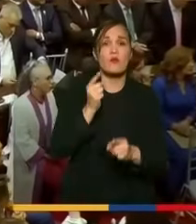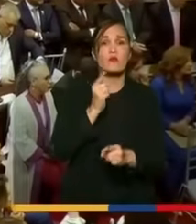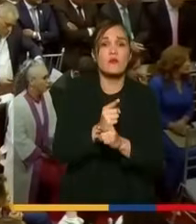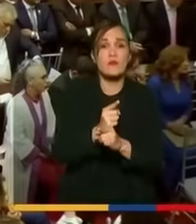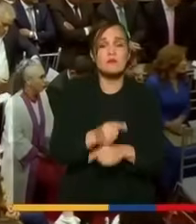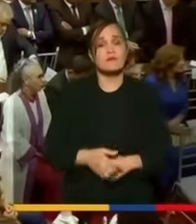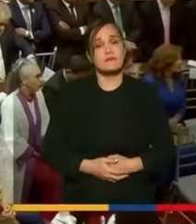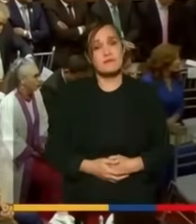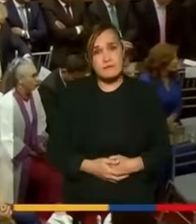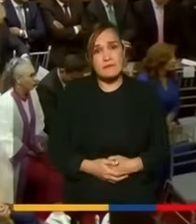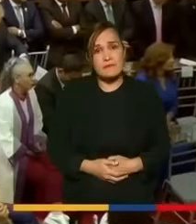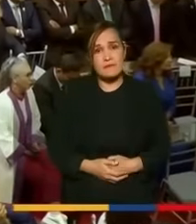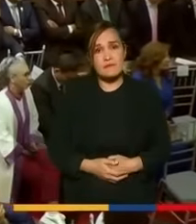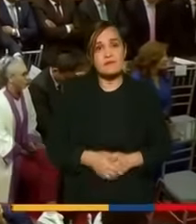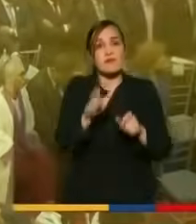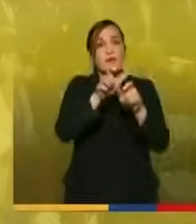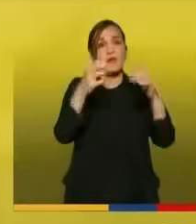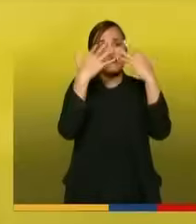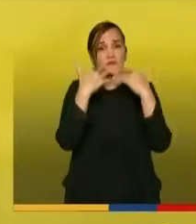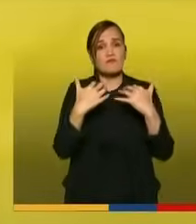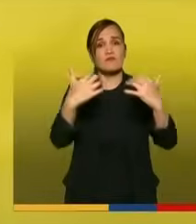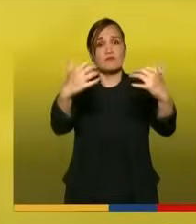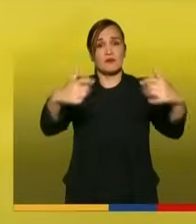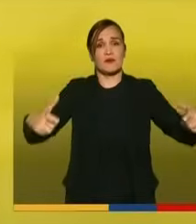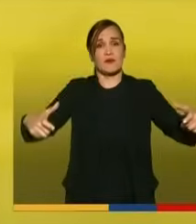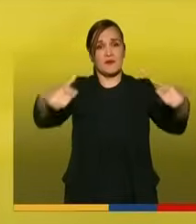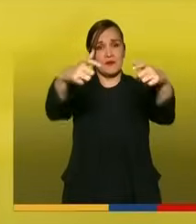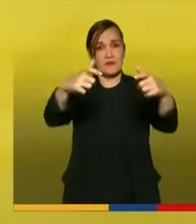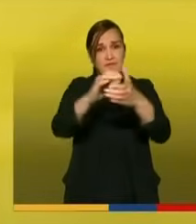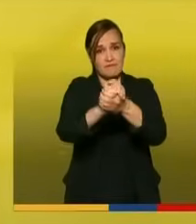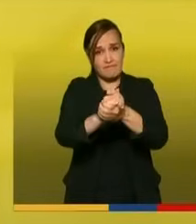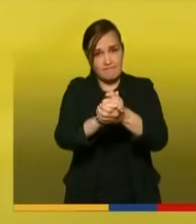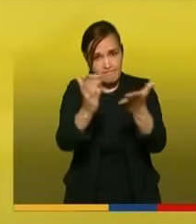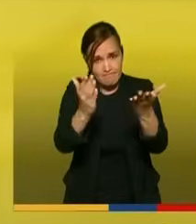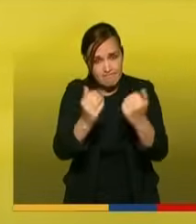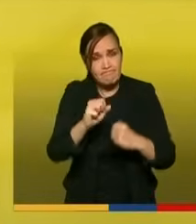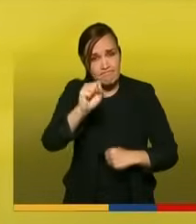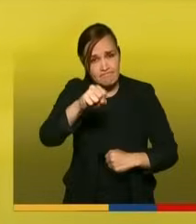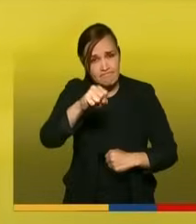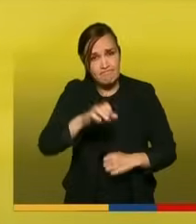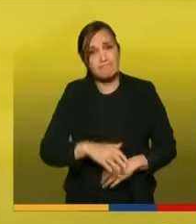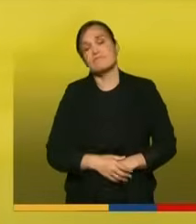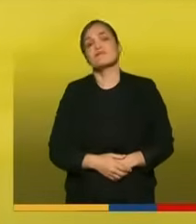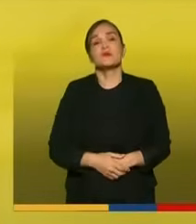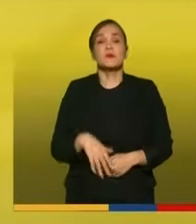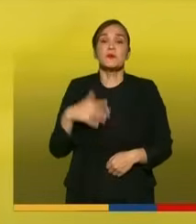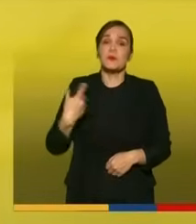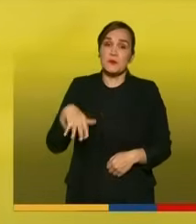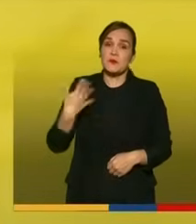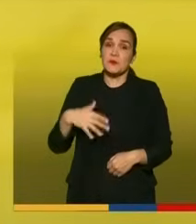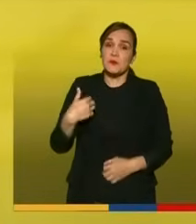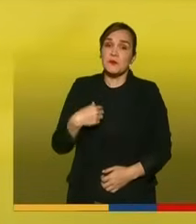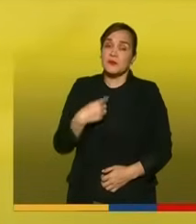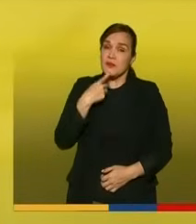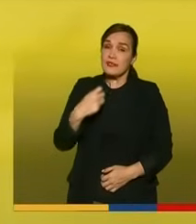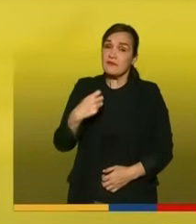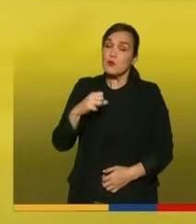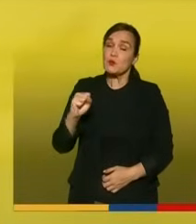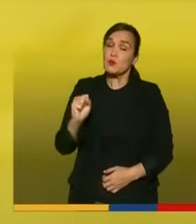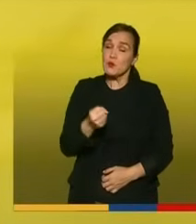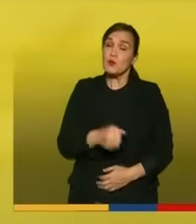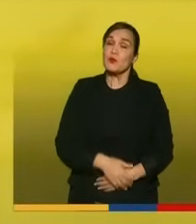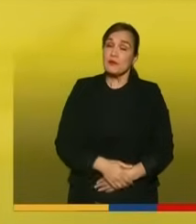señoras y señores del Parlamento. Caro, seguramente, un precio